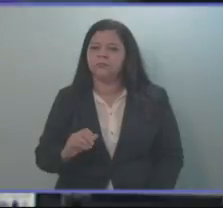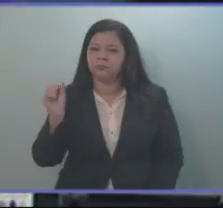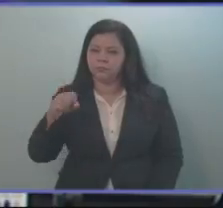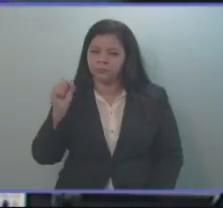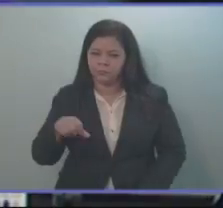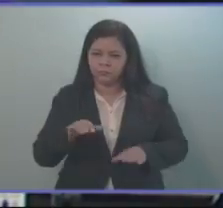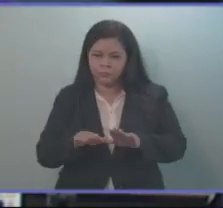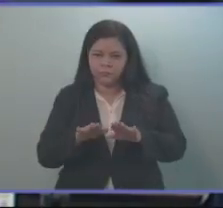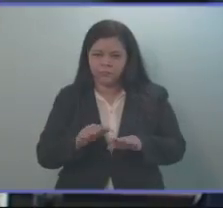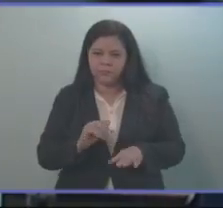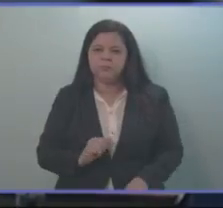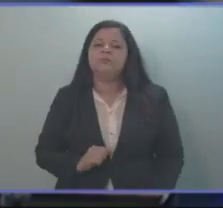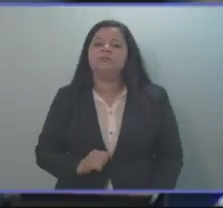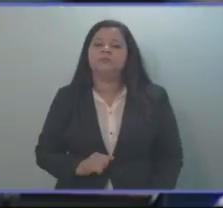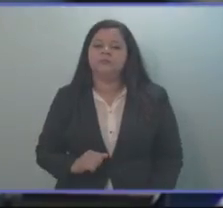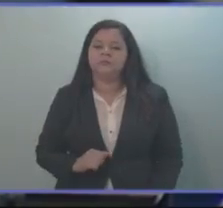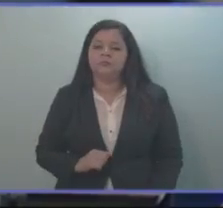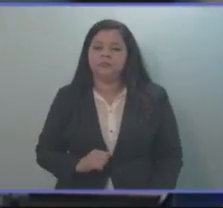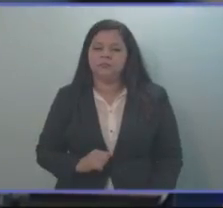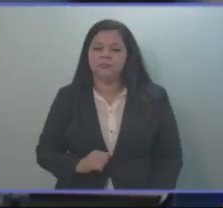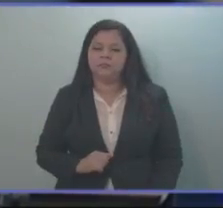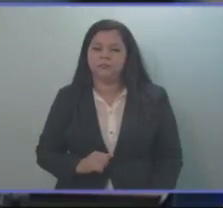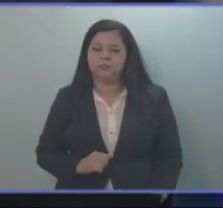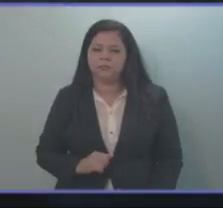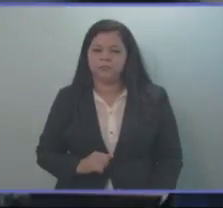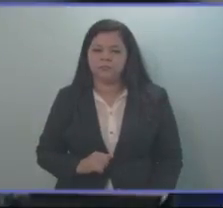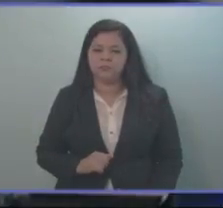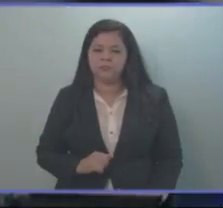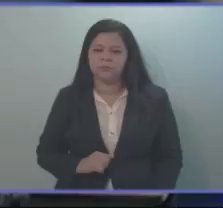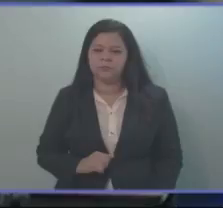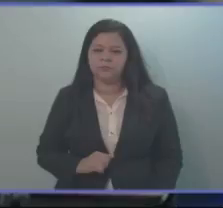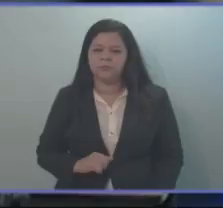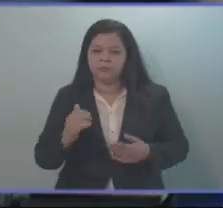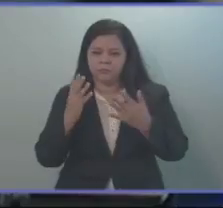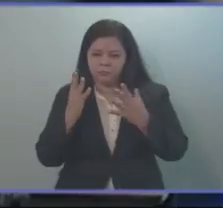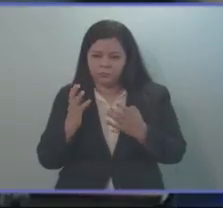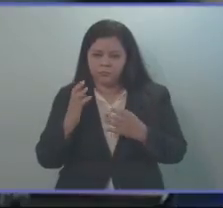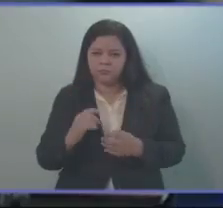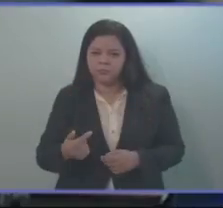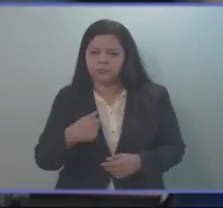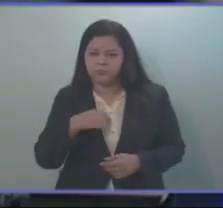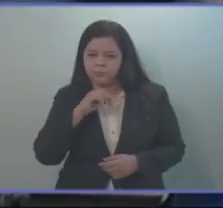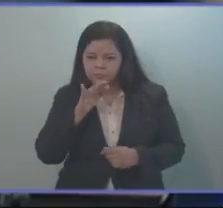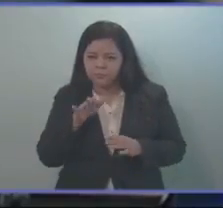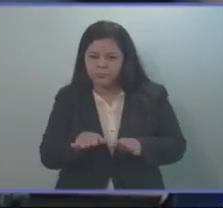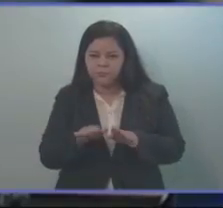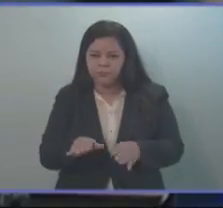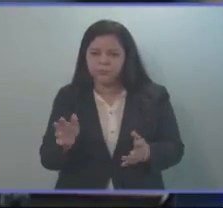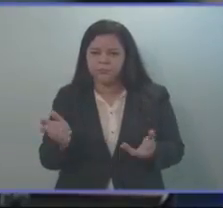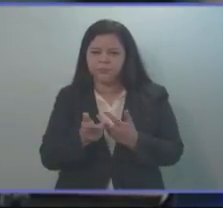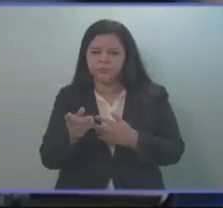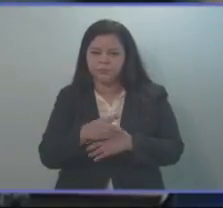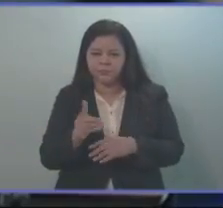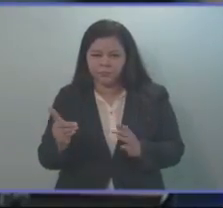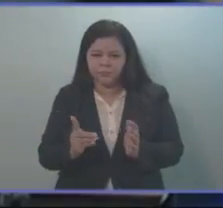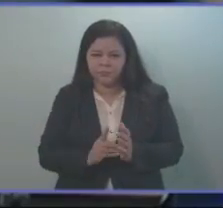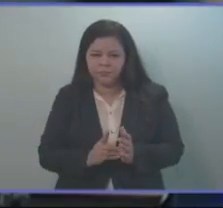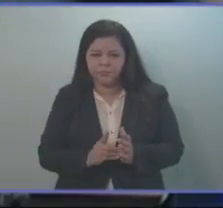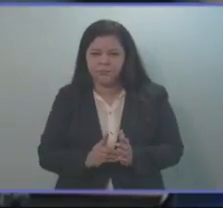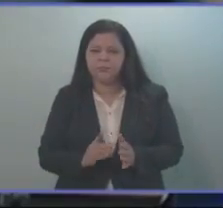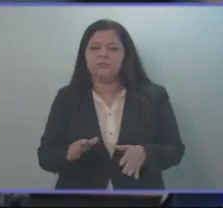Gracias, señor presidente. Quiero agradecer a los colegas diputados y diputadas